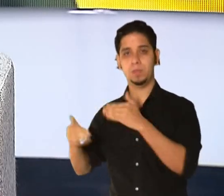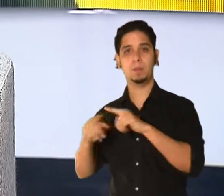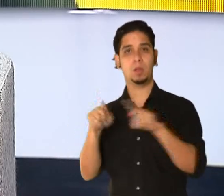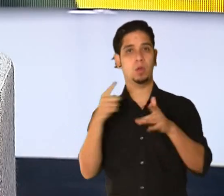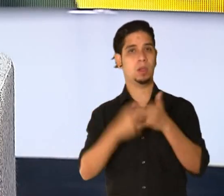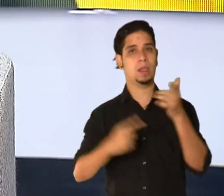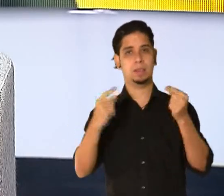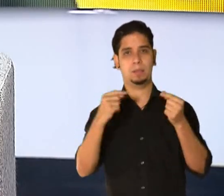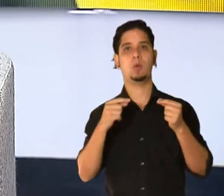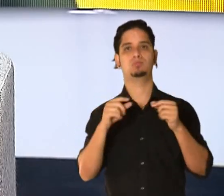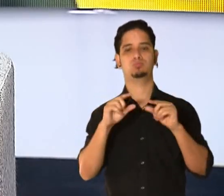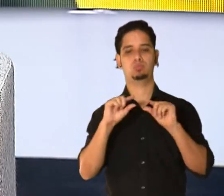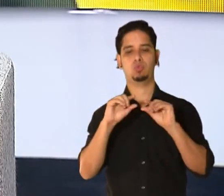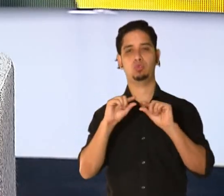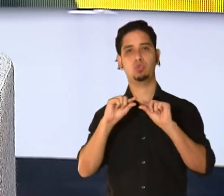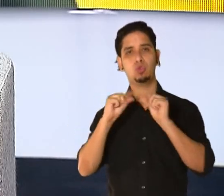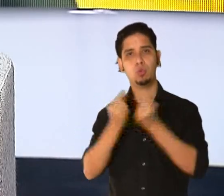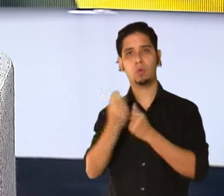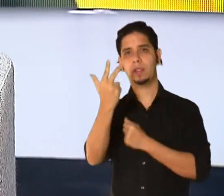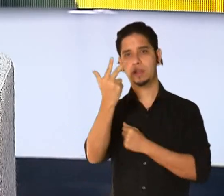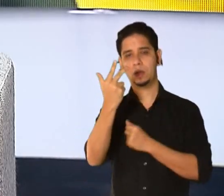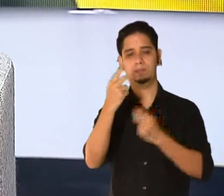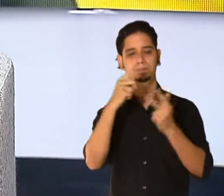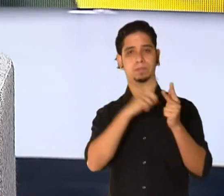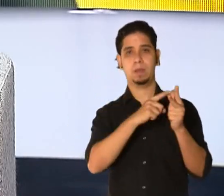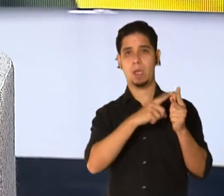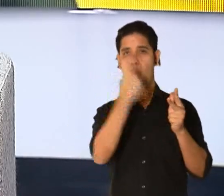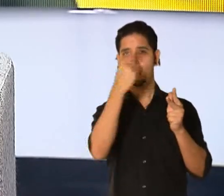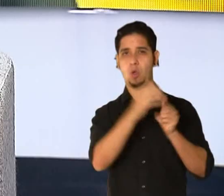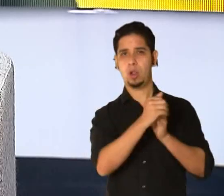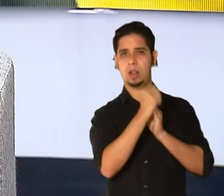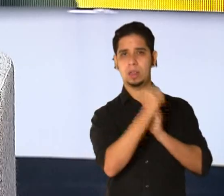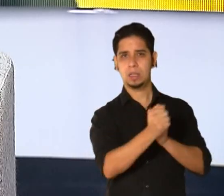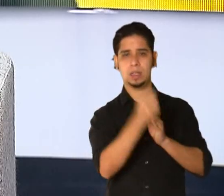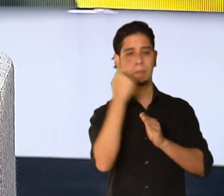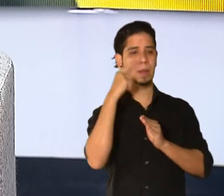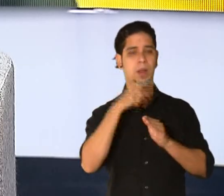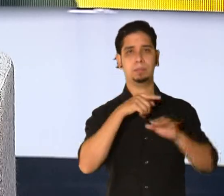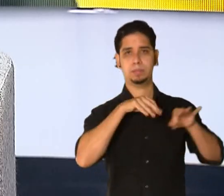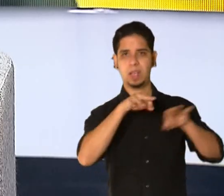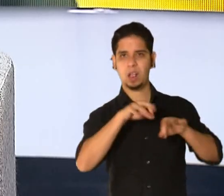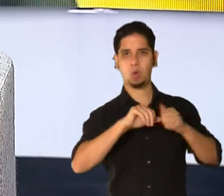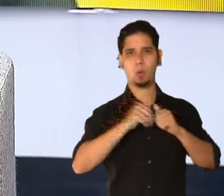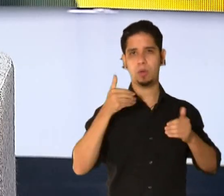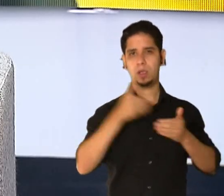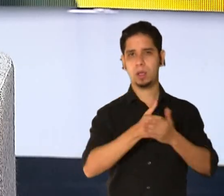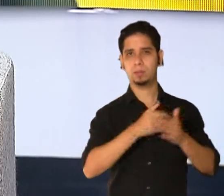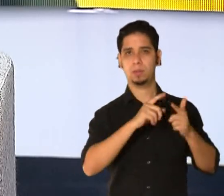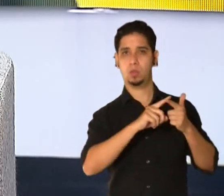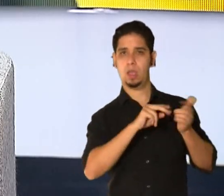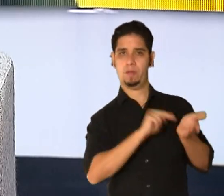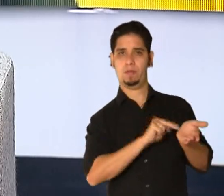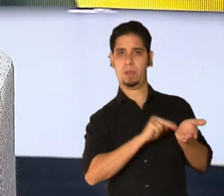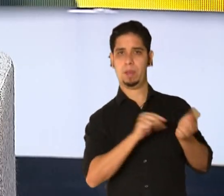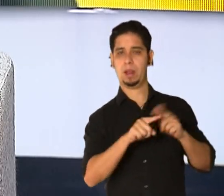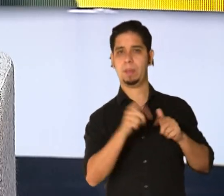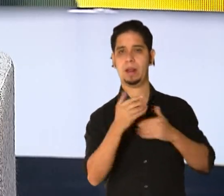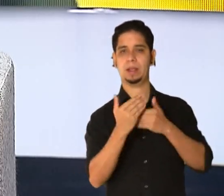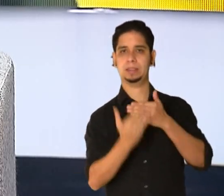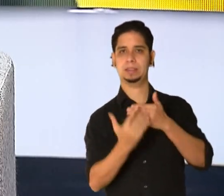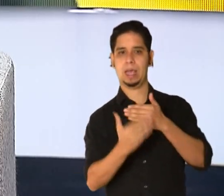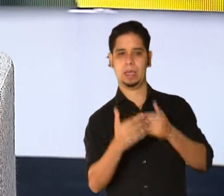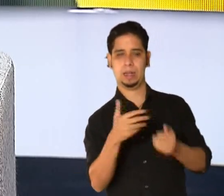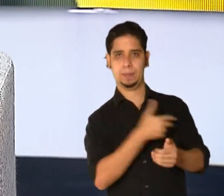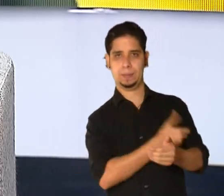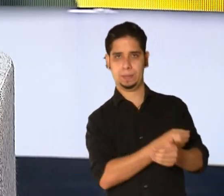equipos de 3 personas, había un líder para navegar cómo llegar al barrio, al sector, había una enfermera para tomar la muestra de